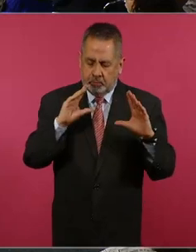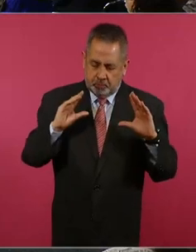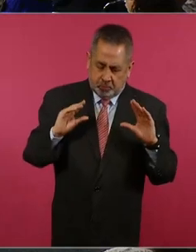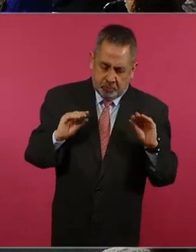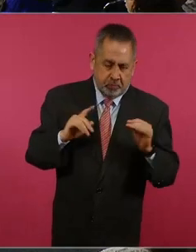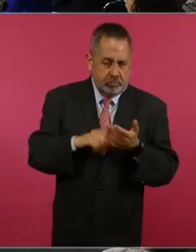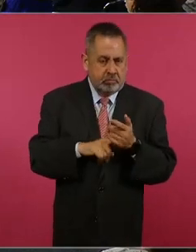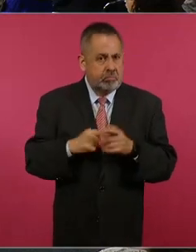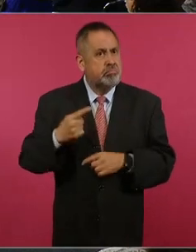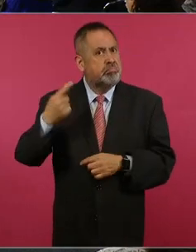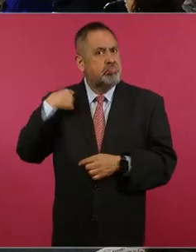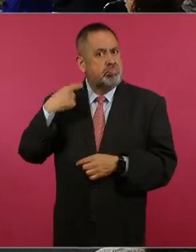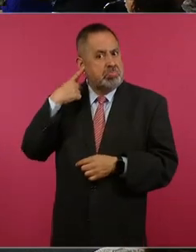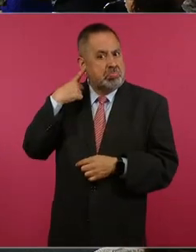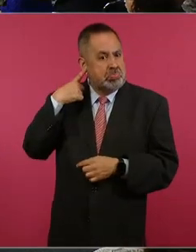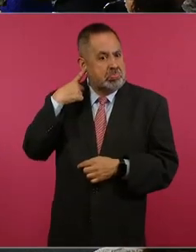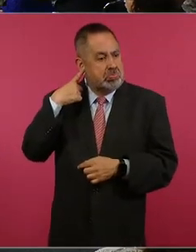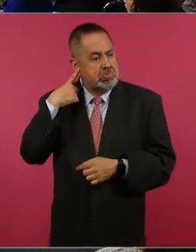Ya tiene tiempo que